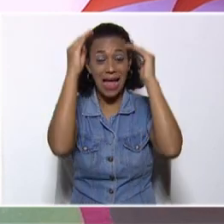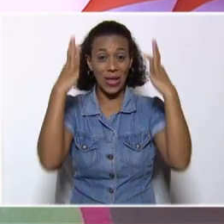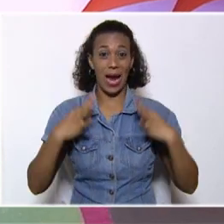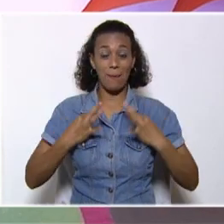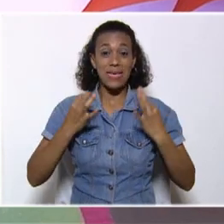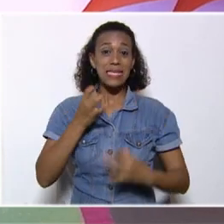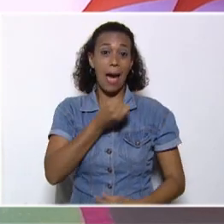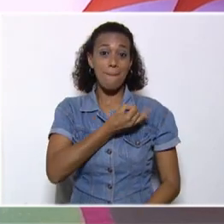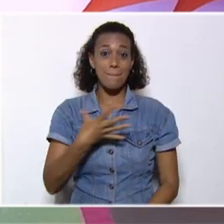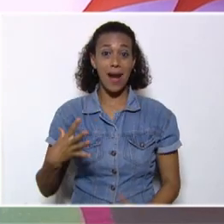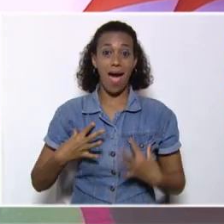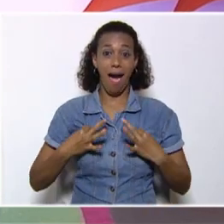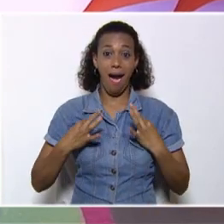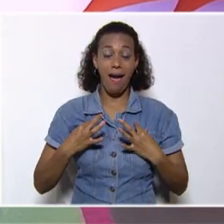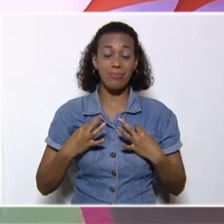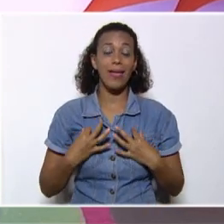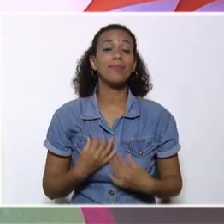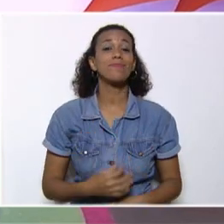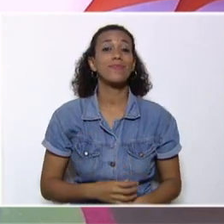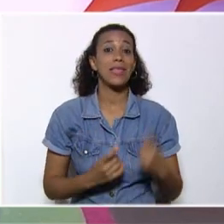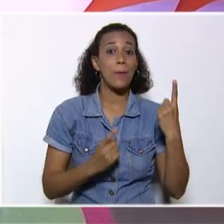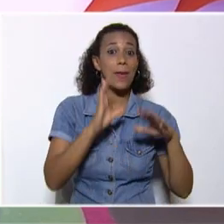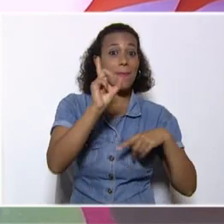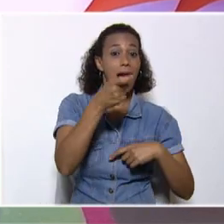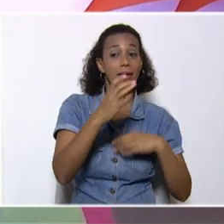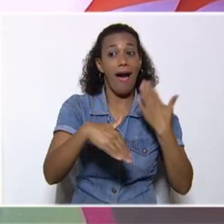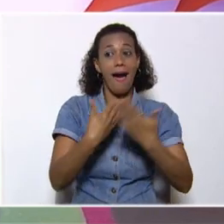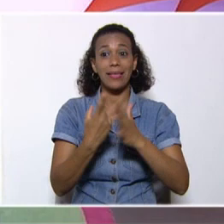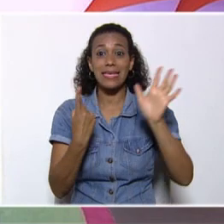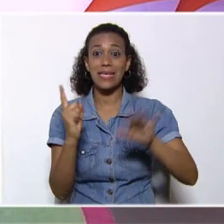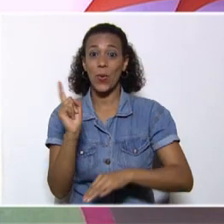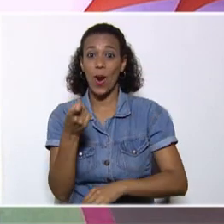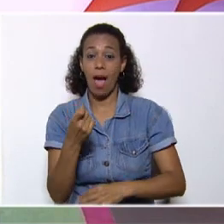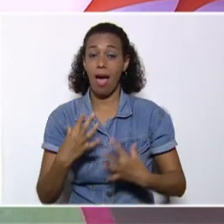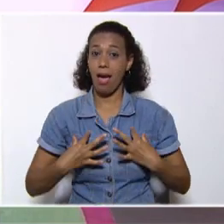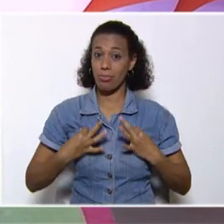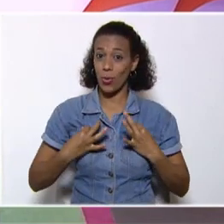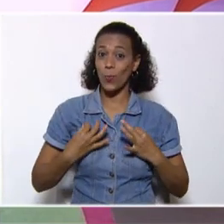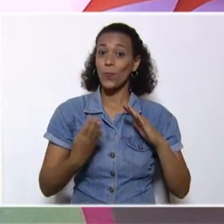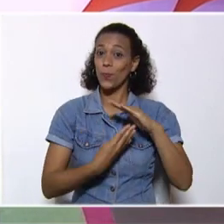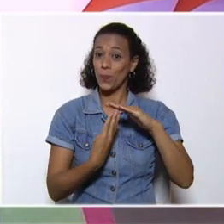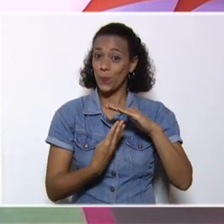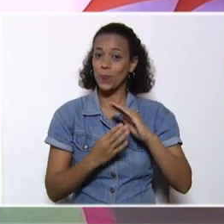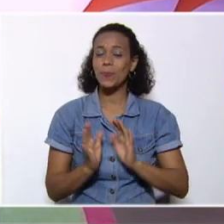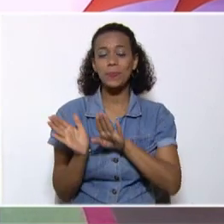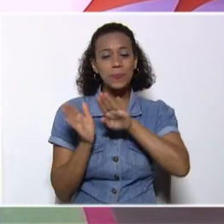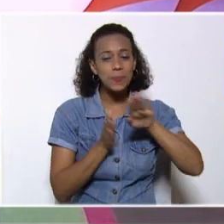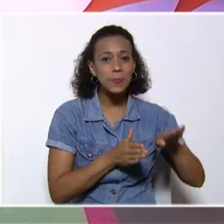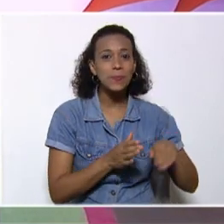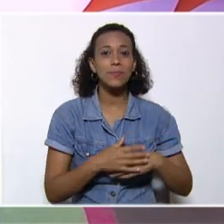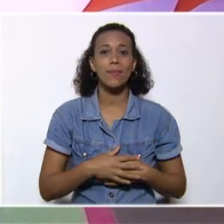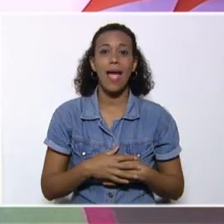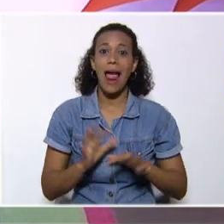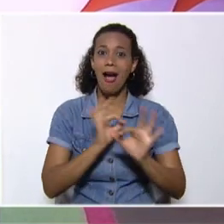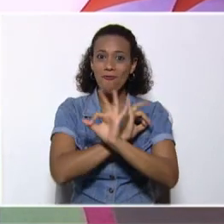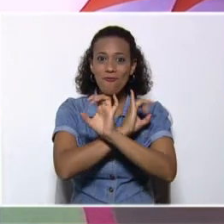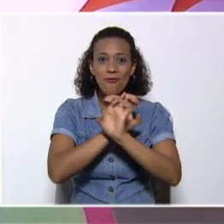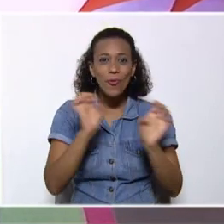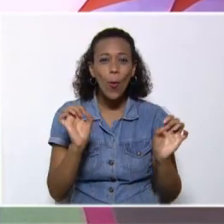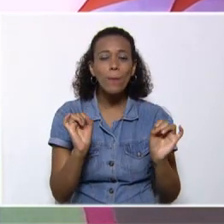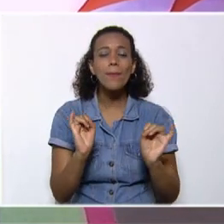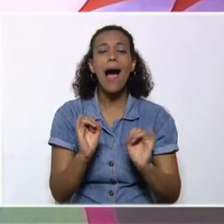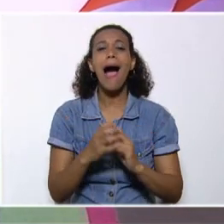de la casa, y se trata de nuestros niños y niñas desde primero hasta sexto grado de educación primaria. De esa manera estamos